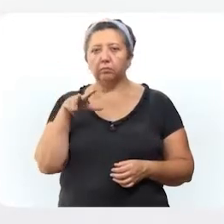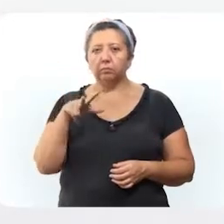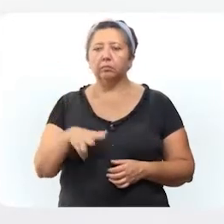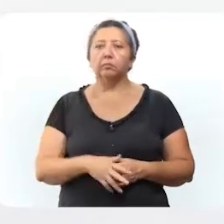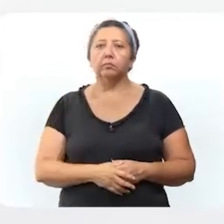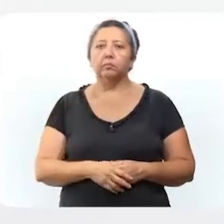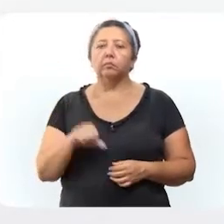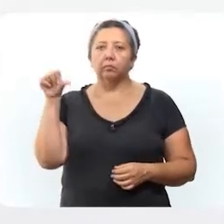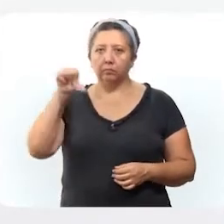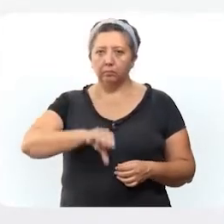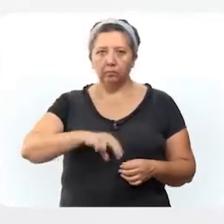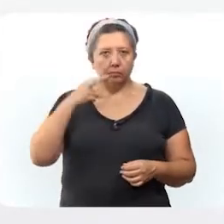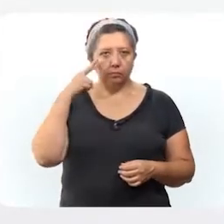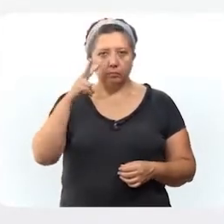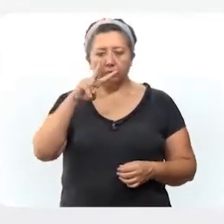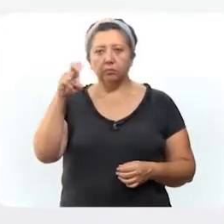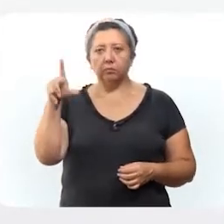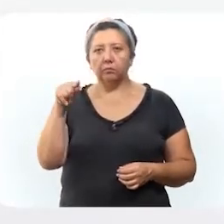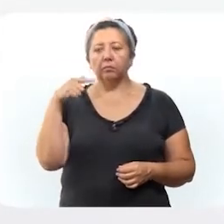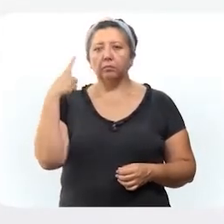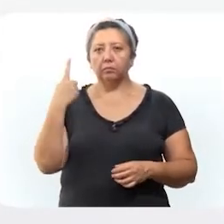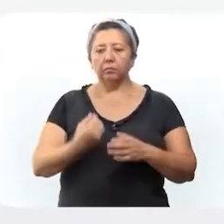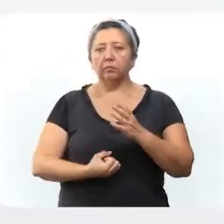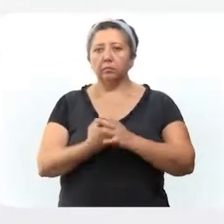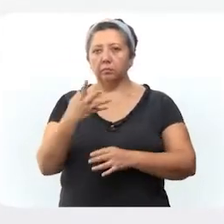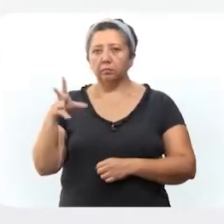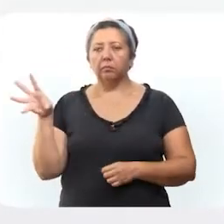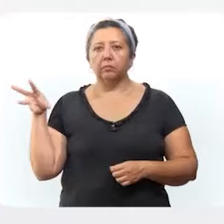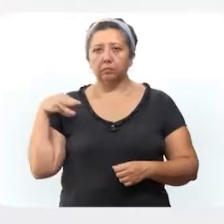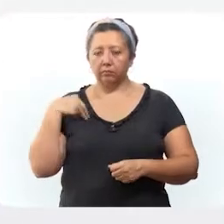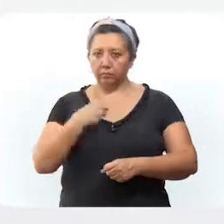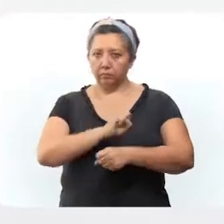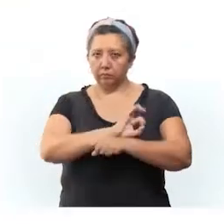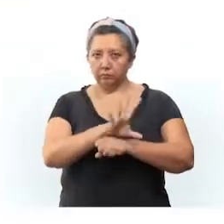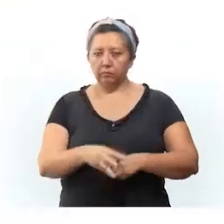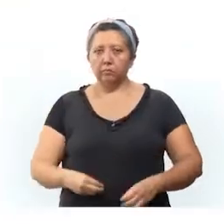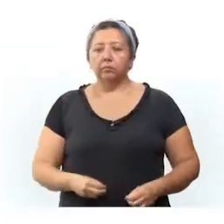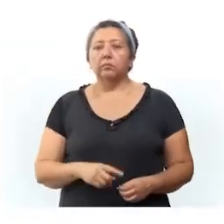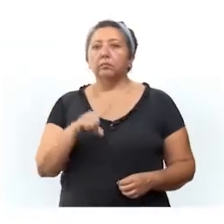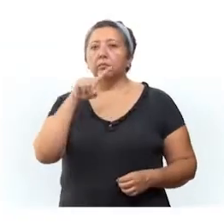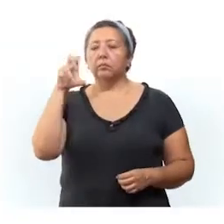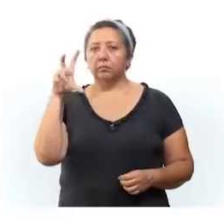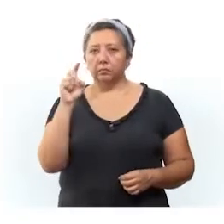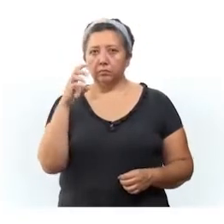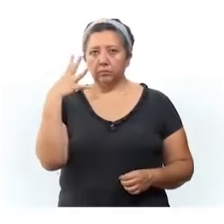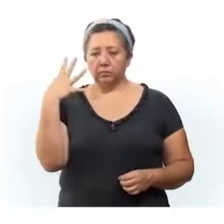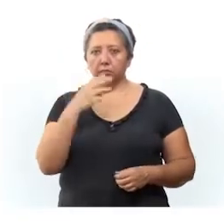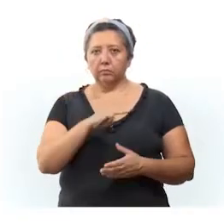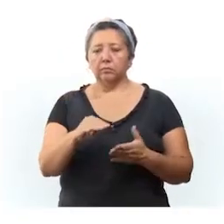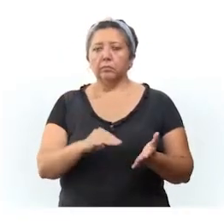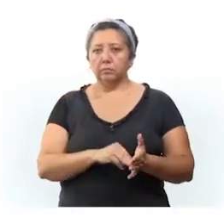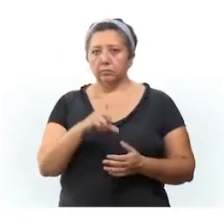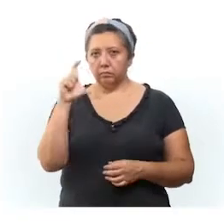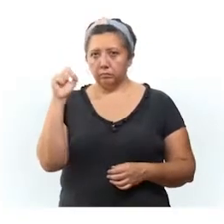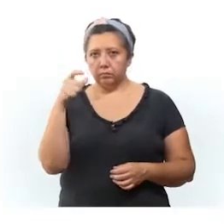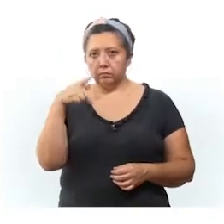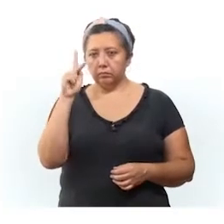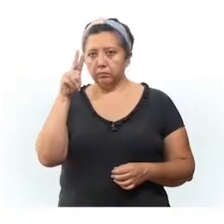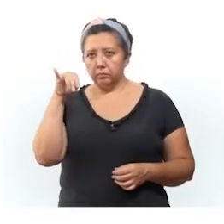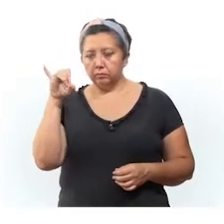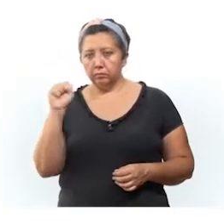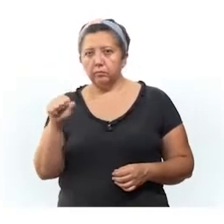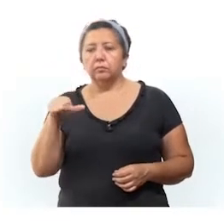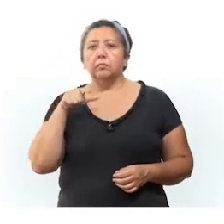67.518. Hoy se detectaron 271 nuevos contagios de coronavirus, 134 en Mérida, 20 en